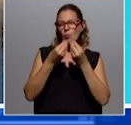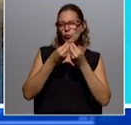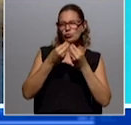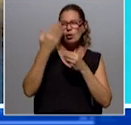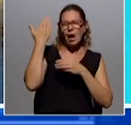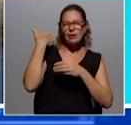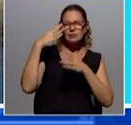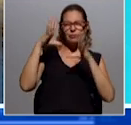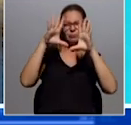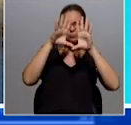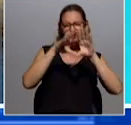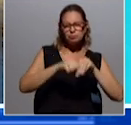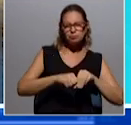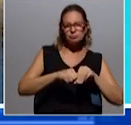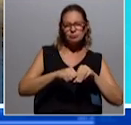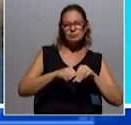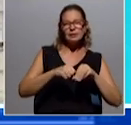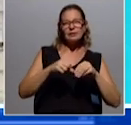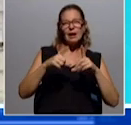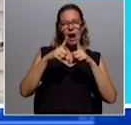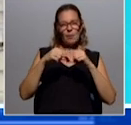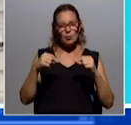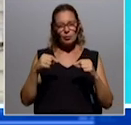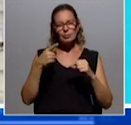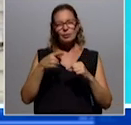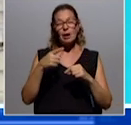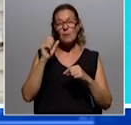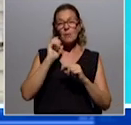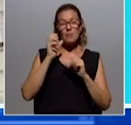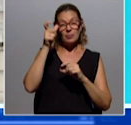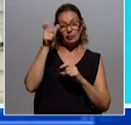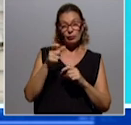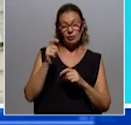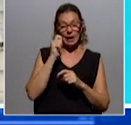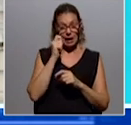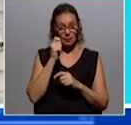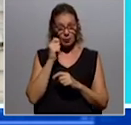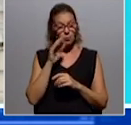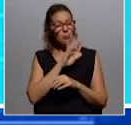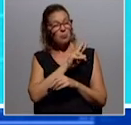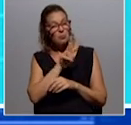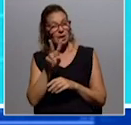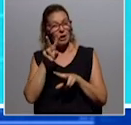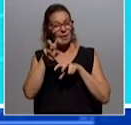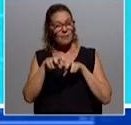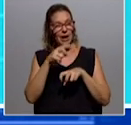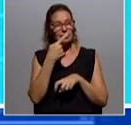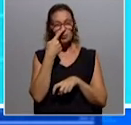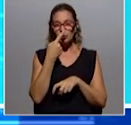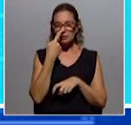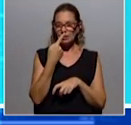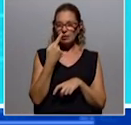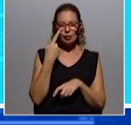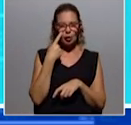fueron destruidos durante la invasión japonesa, el turista puede deleitarse recorriendo museos y parques. Sin embargo,